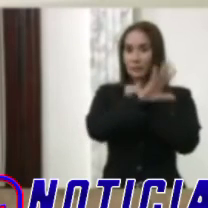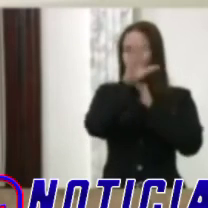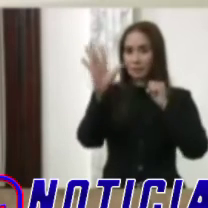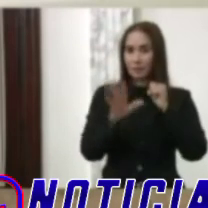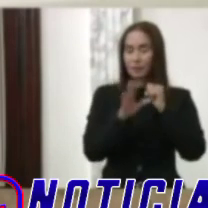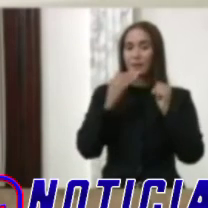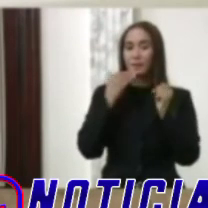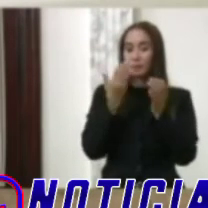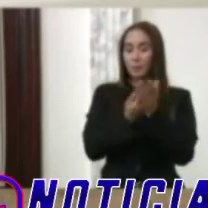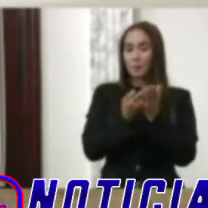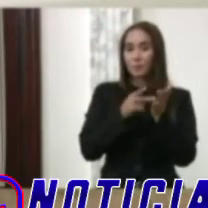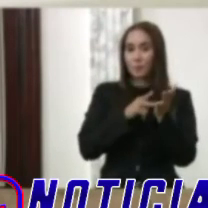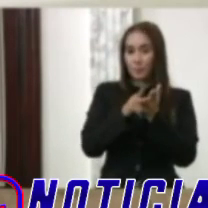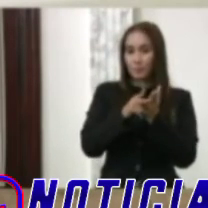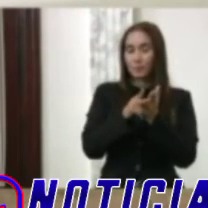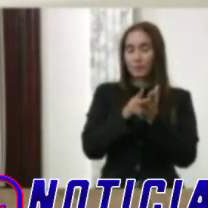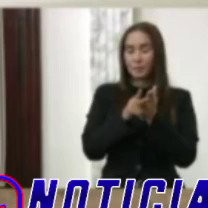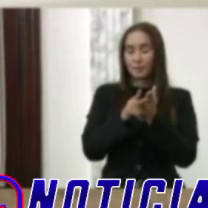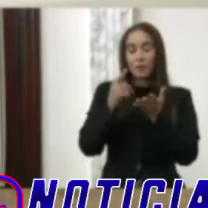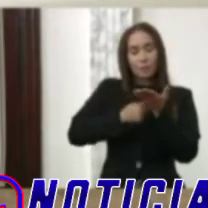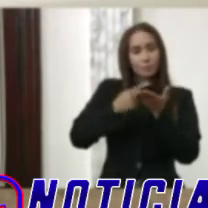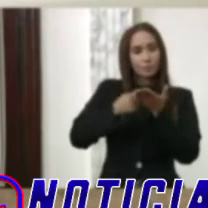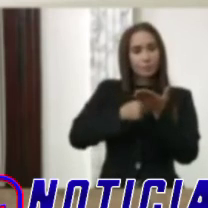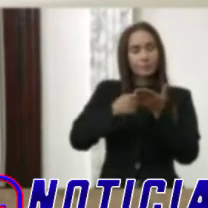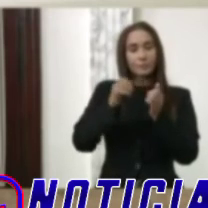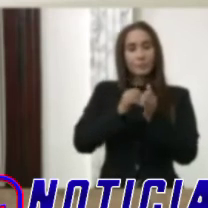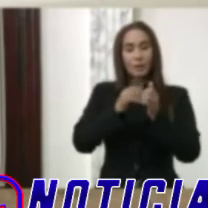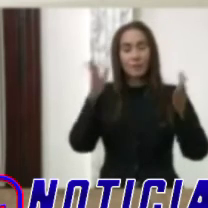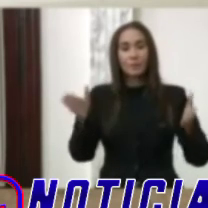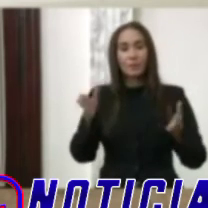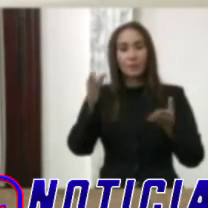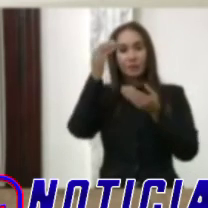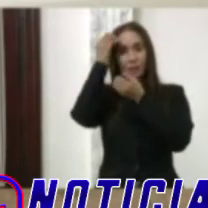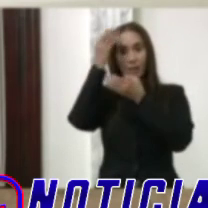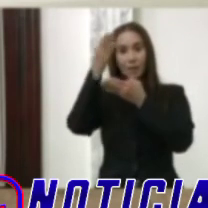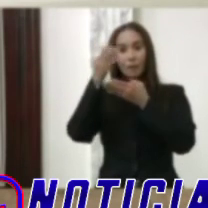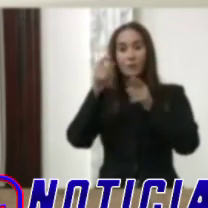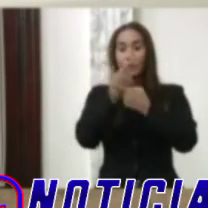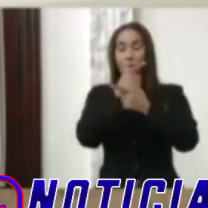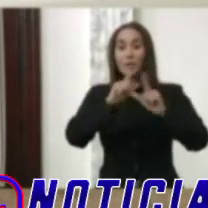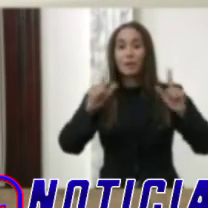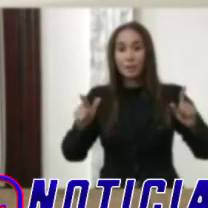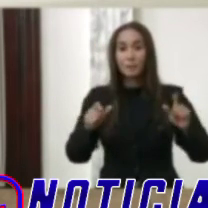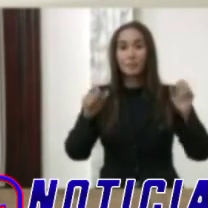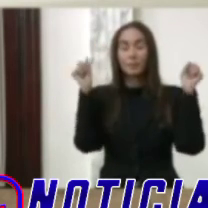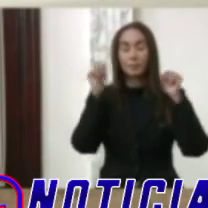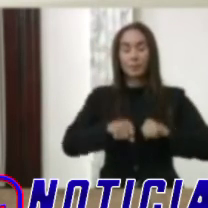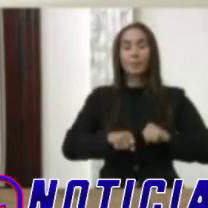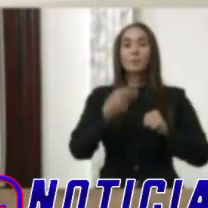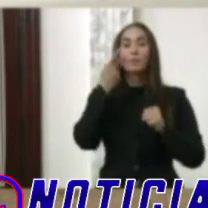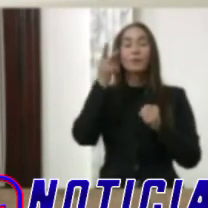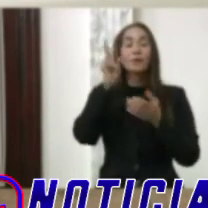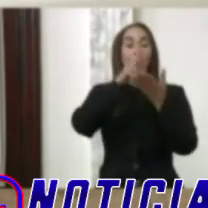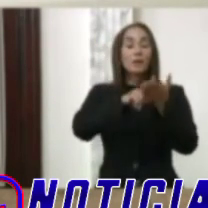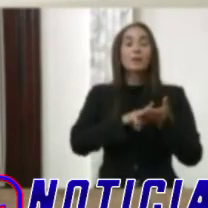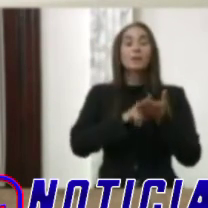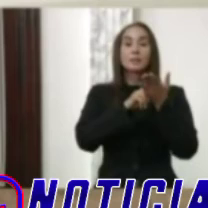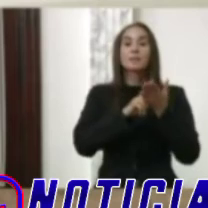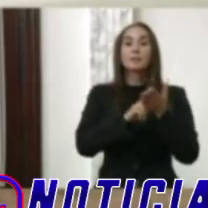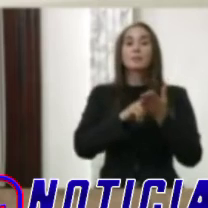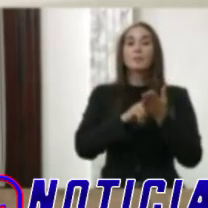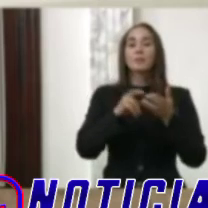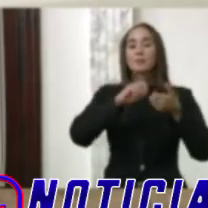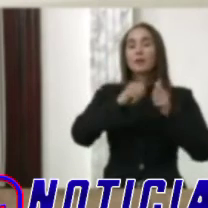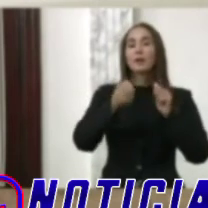Solo mediante la discusión abierta y la información sin barreras será posible buscar respuestas a los grandes